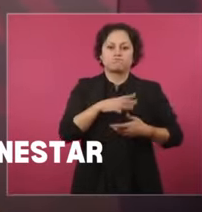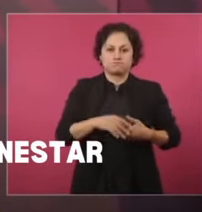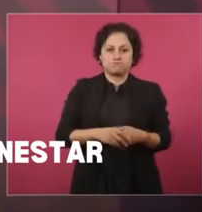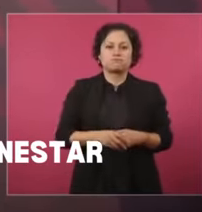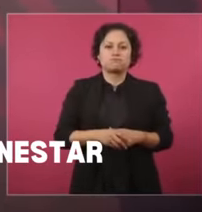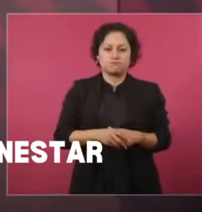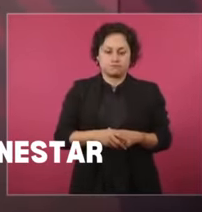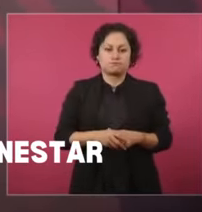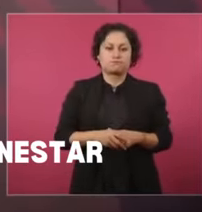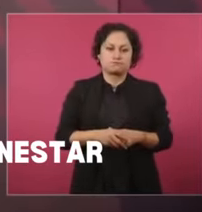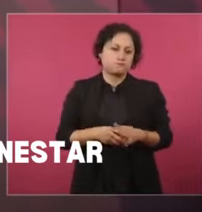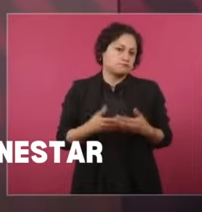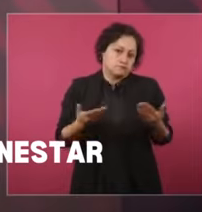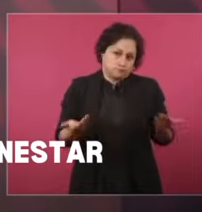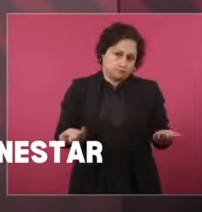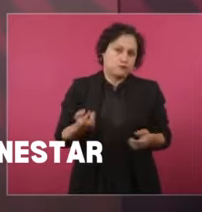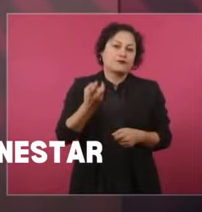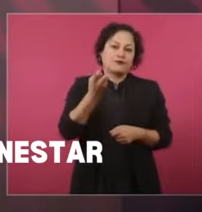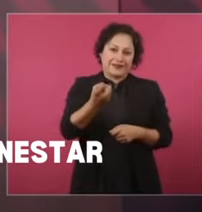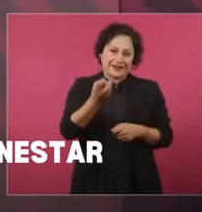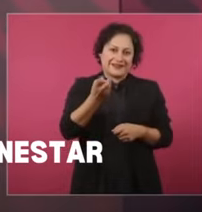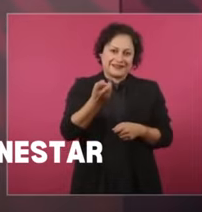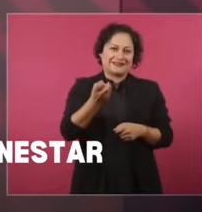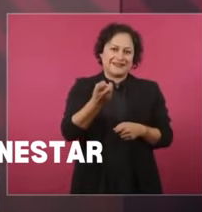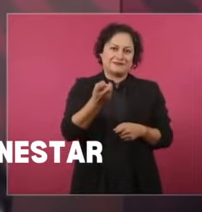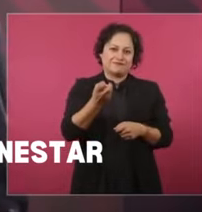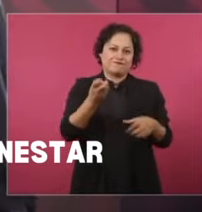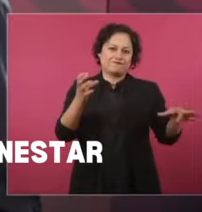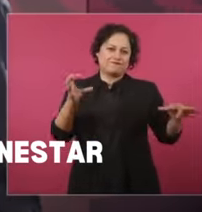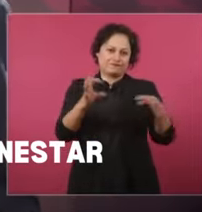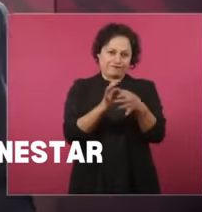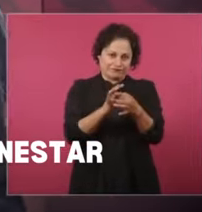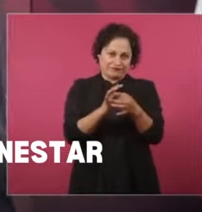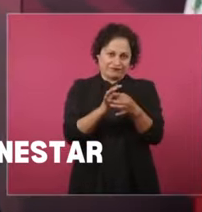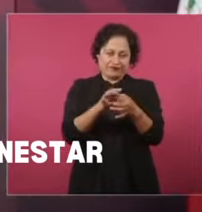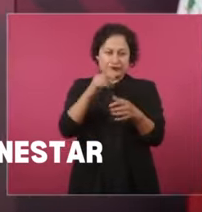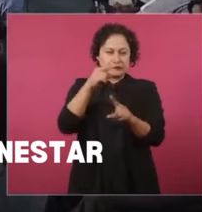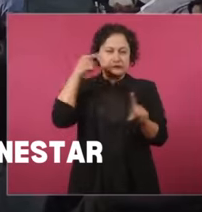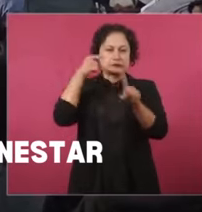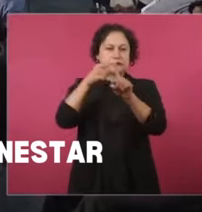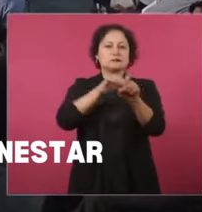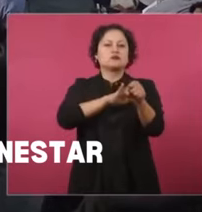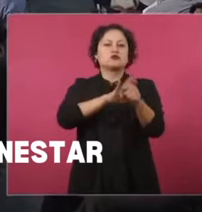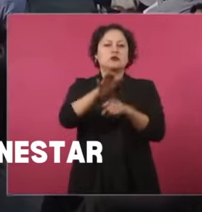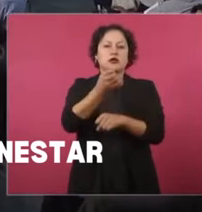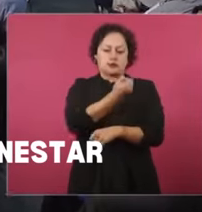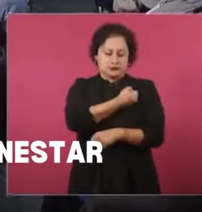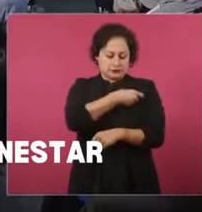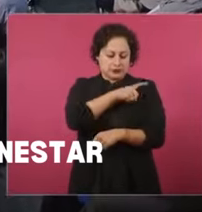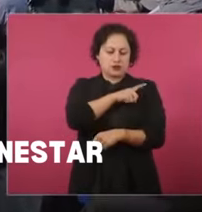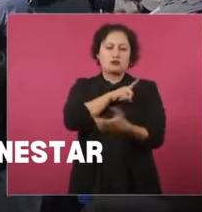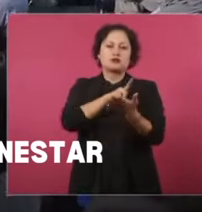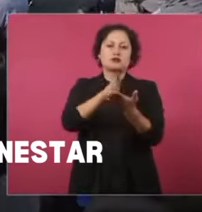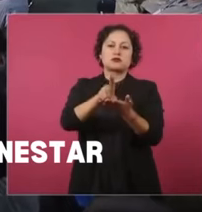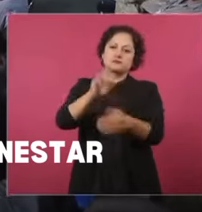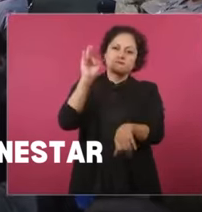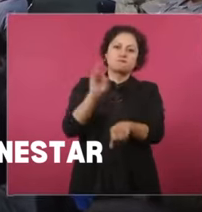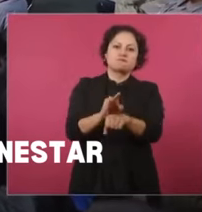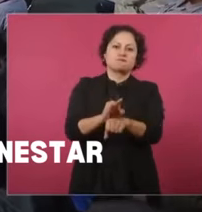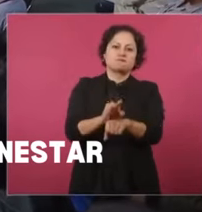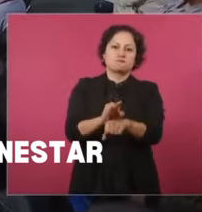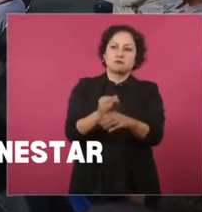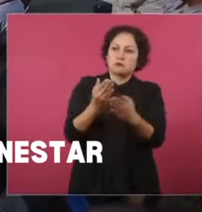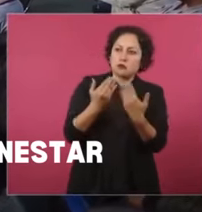centros de salud. Es parte del plan para garantizar el derecho a la salud al pueblo. Entonces, esa es buena